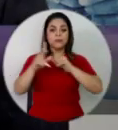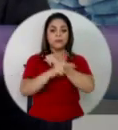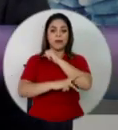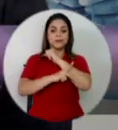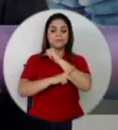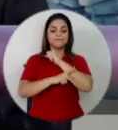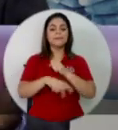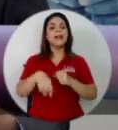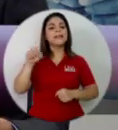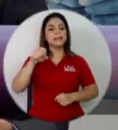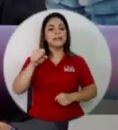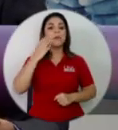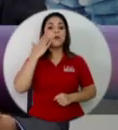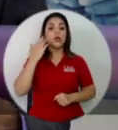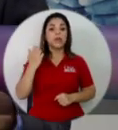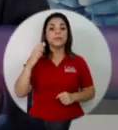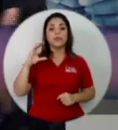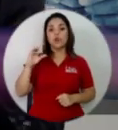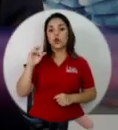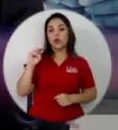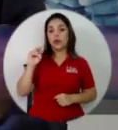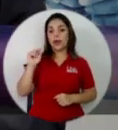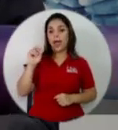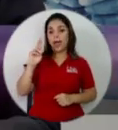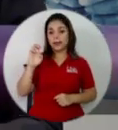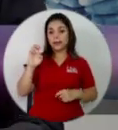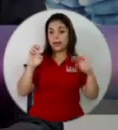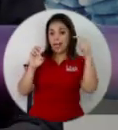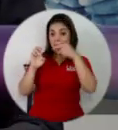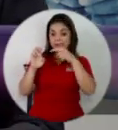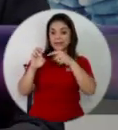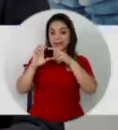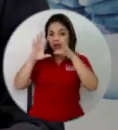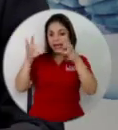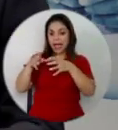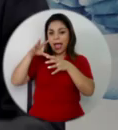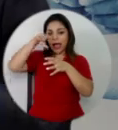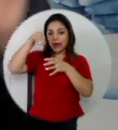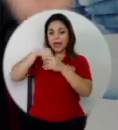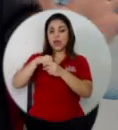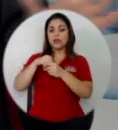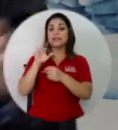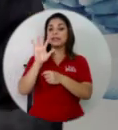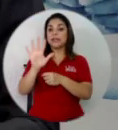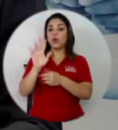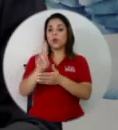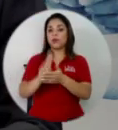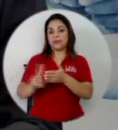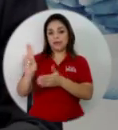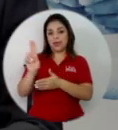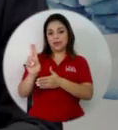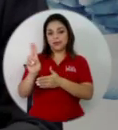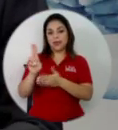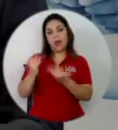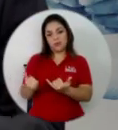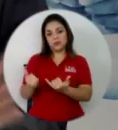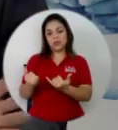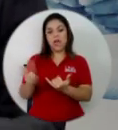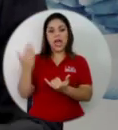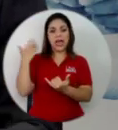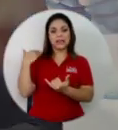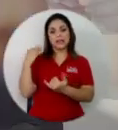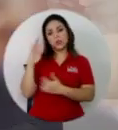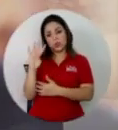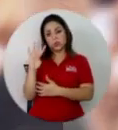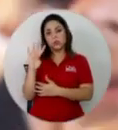partir de que el CONARE, que es donde nos integramos las 5 universidades hoy en día, 4 en aquel entonces cuando hicimos